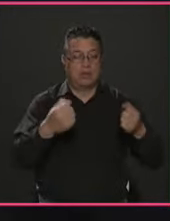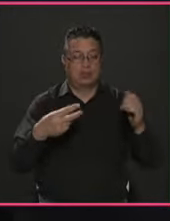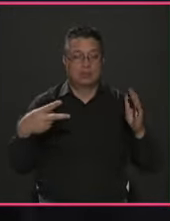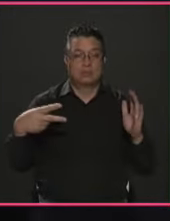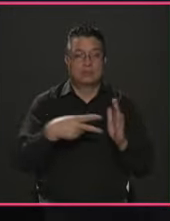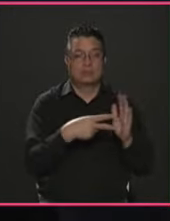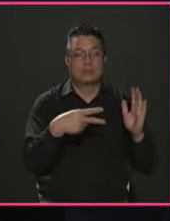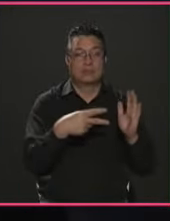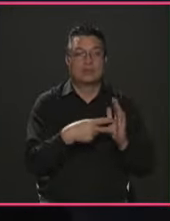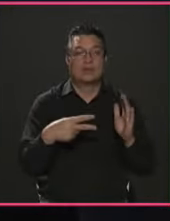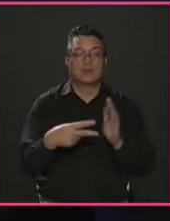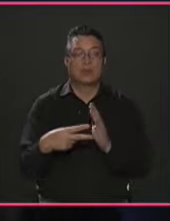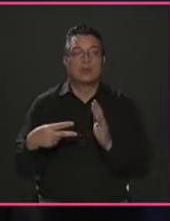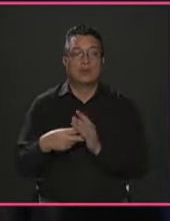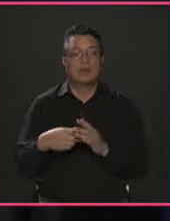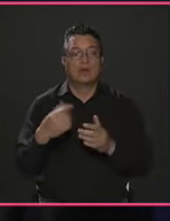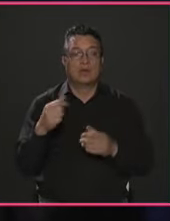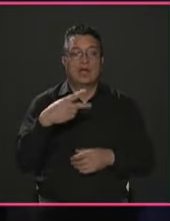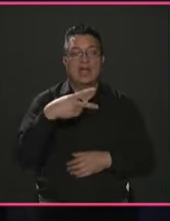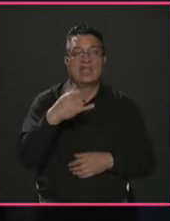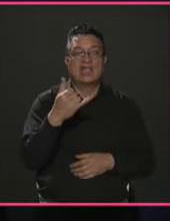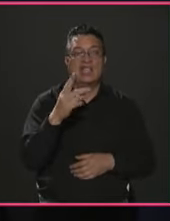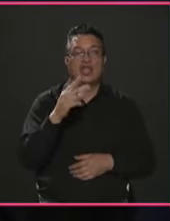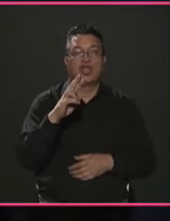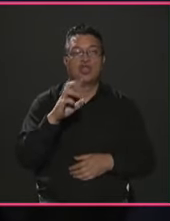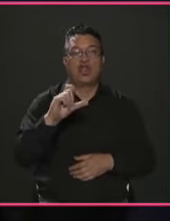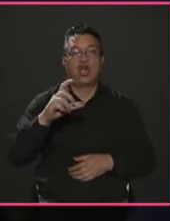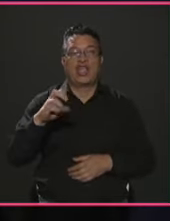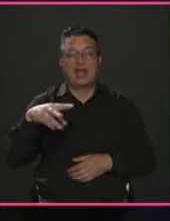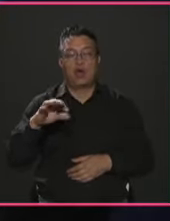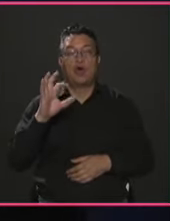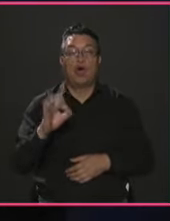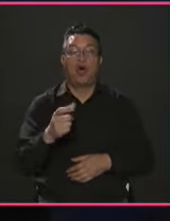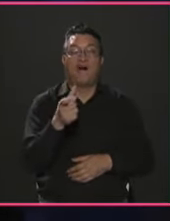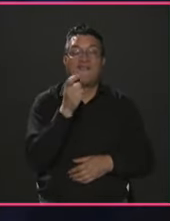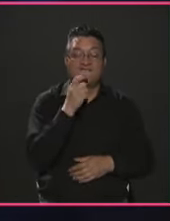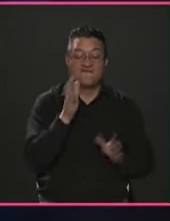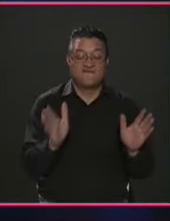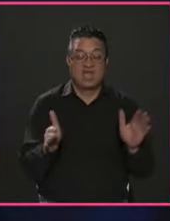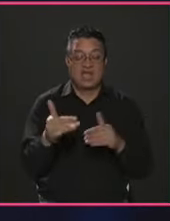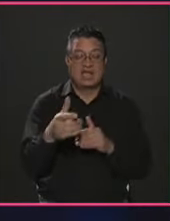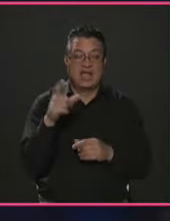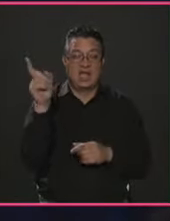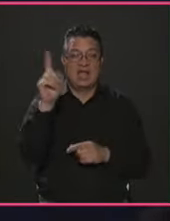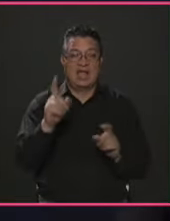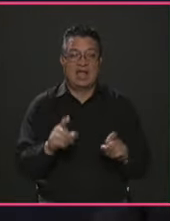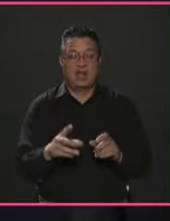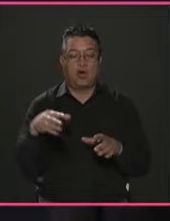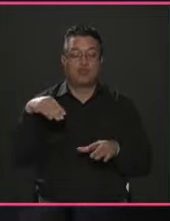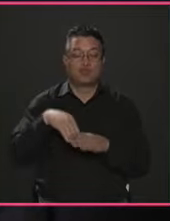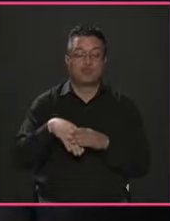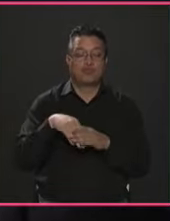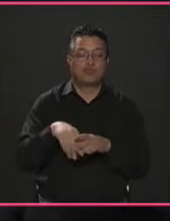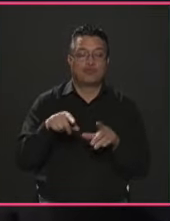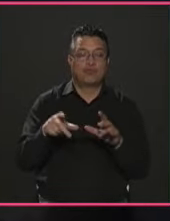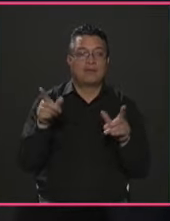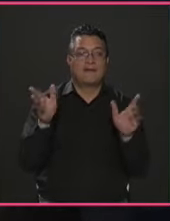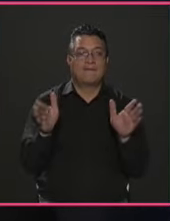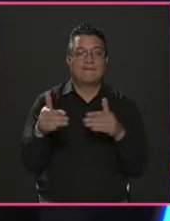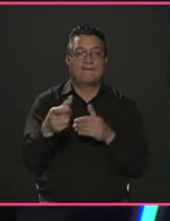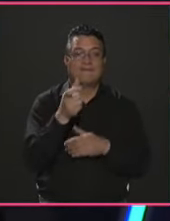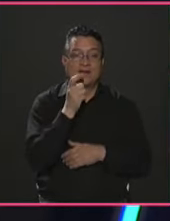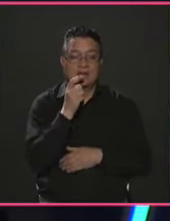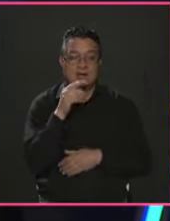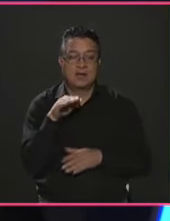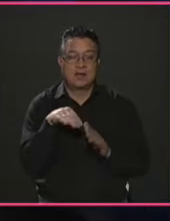eléctricos ya sea a hidrógeno o con baterías exclusivamente eléctricos con almacenamiento en batería lo